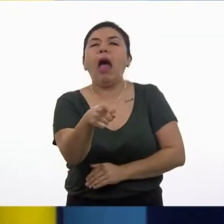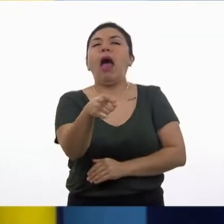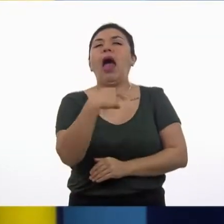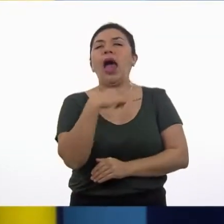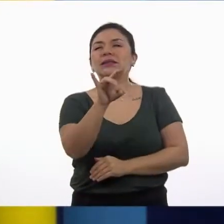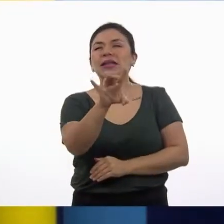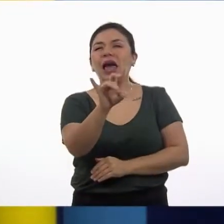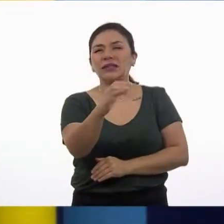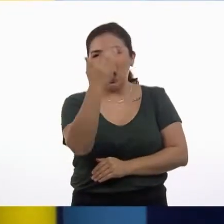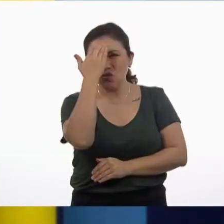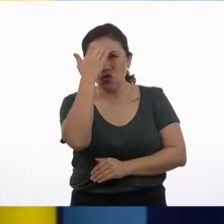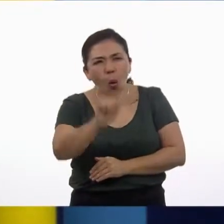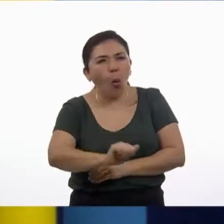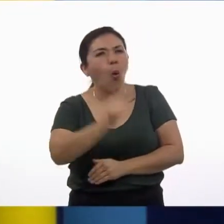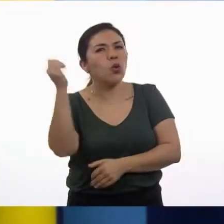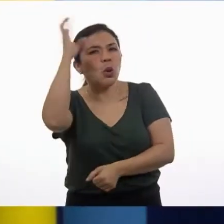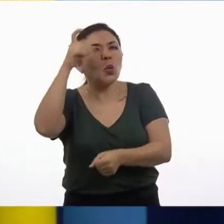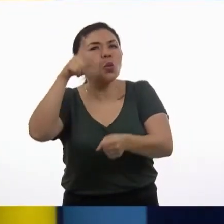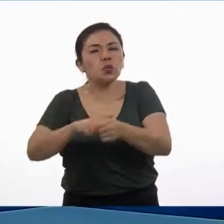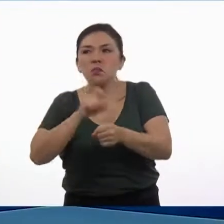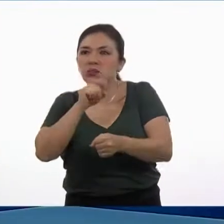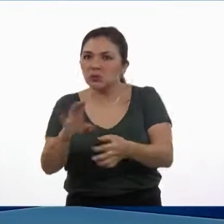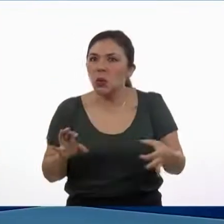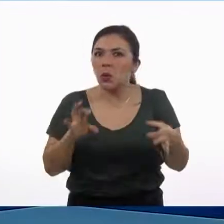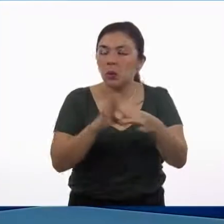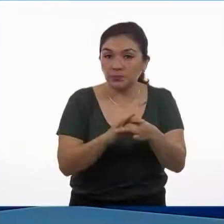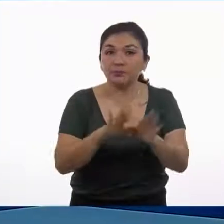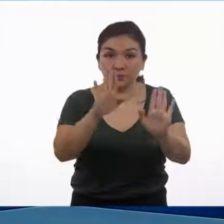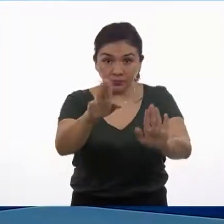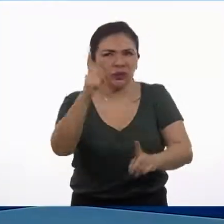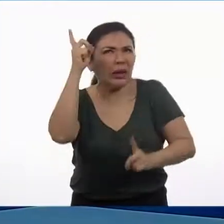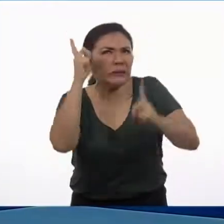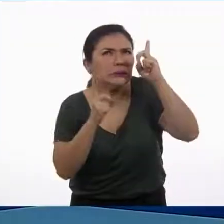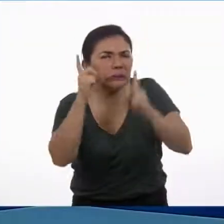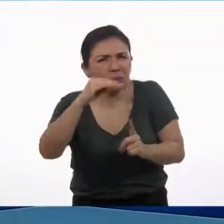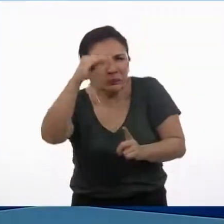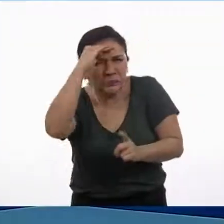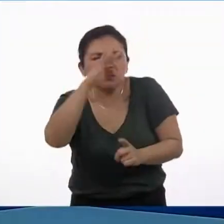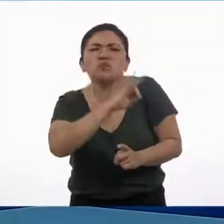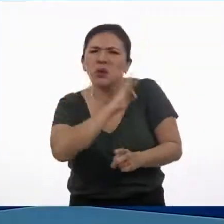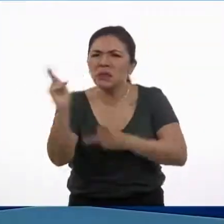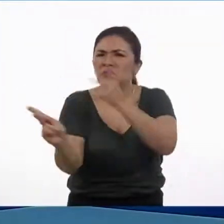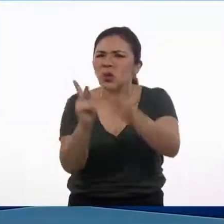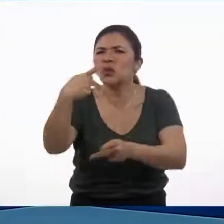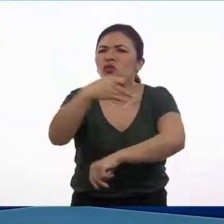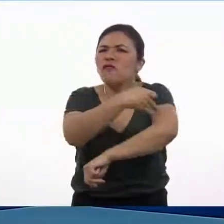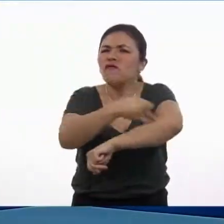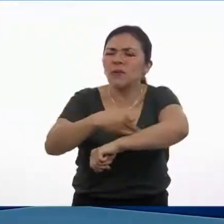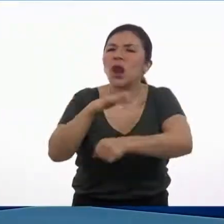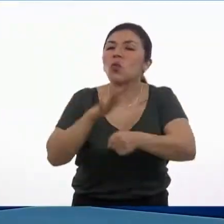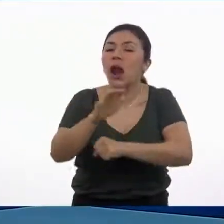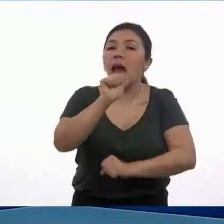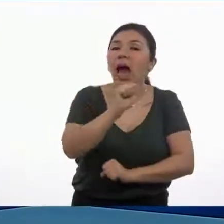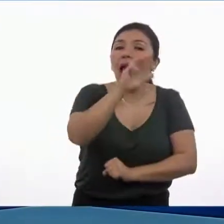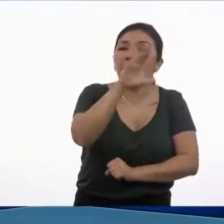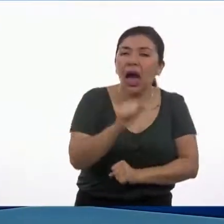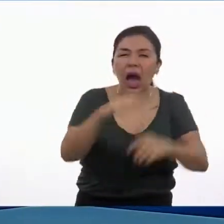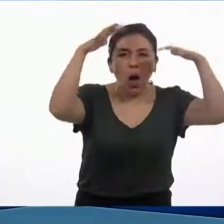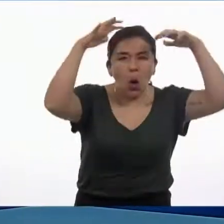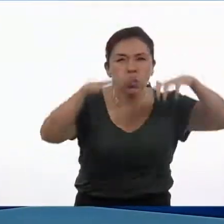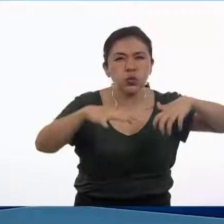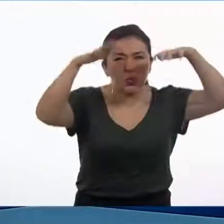escuchado esta historia en otras civilizaciones. Para que no te quedes con la duda, puedes preguntarle a algún familiar sobre el arca y el diluvio.